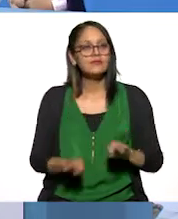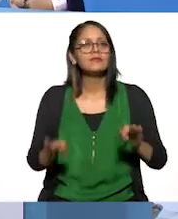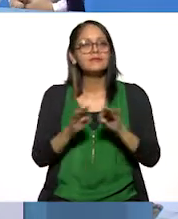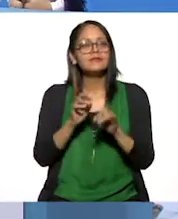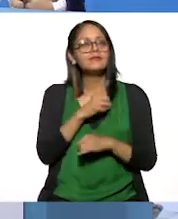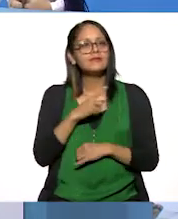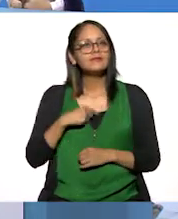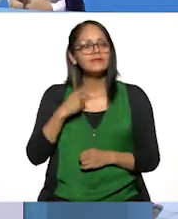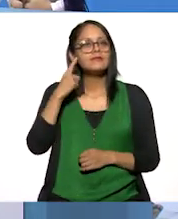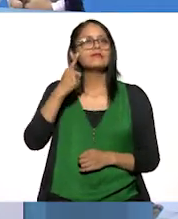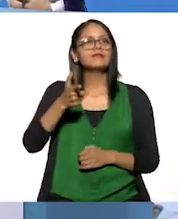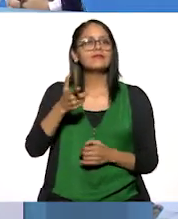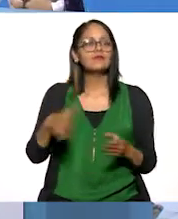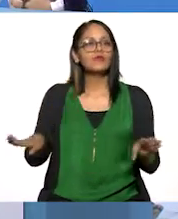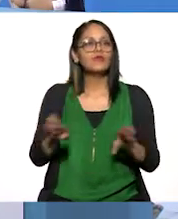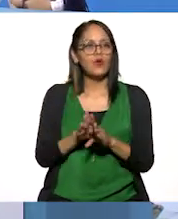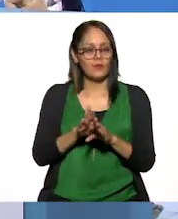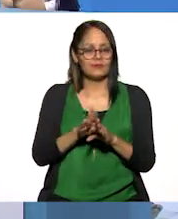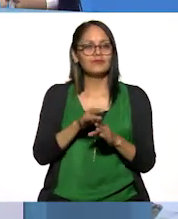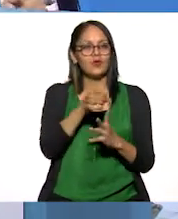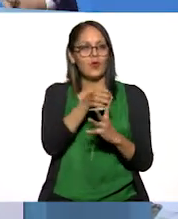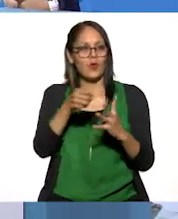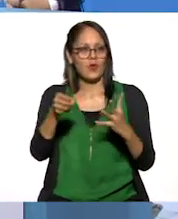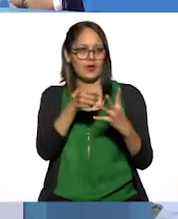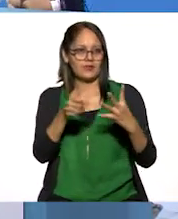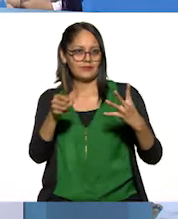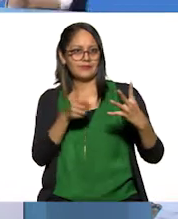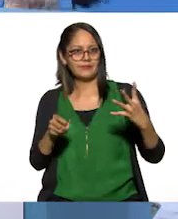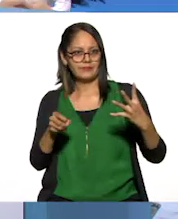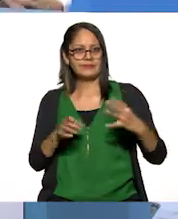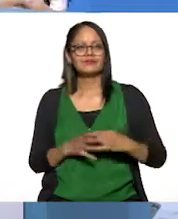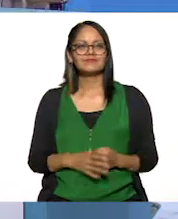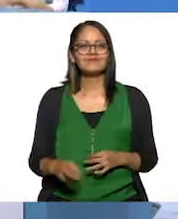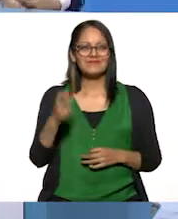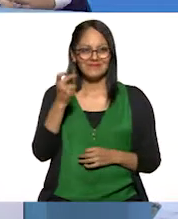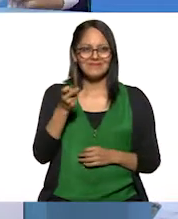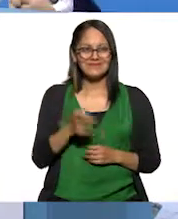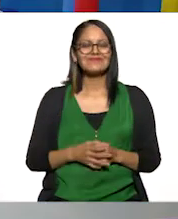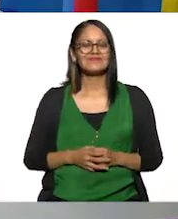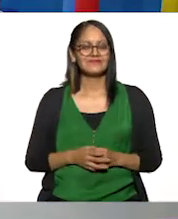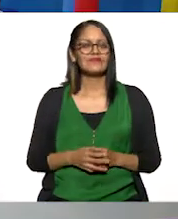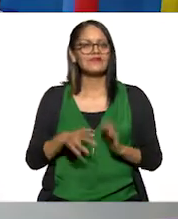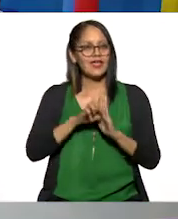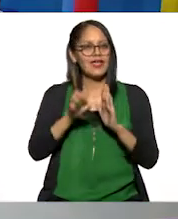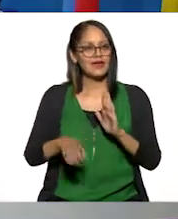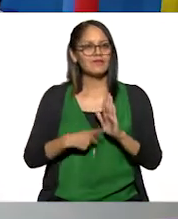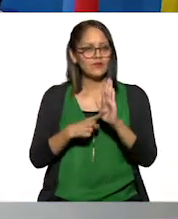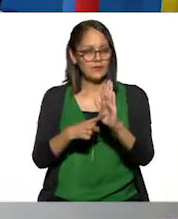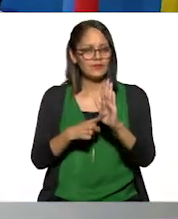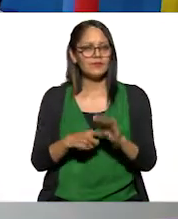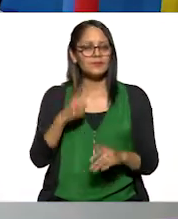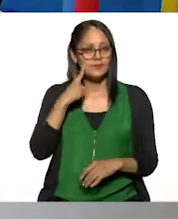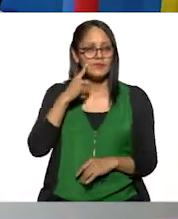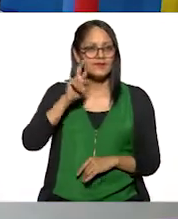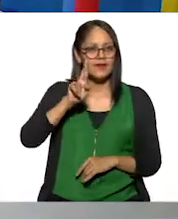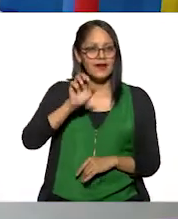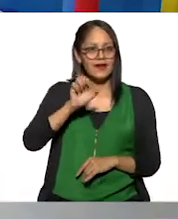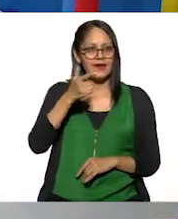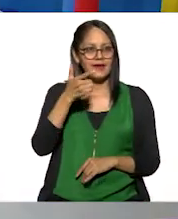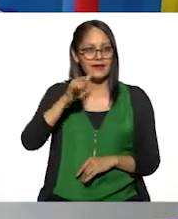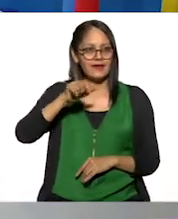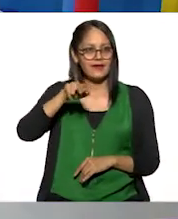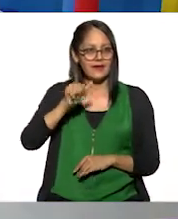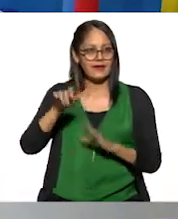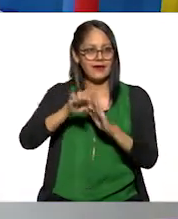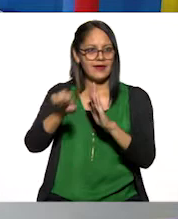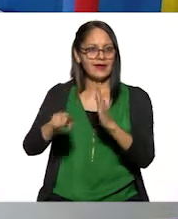que tengamos bien claro nuestra organización de nuestros tiempos. Sí, yo quiero ver un ejemplo. Y Regina nos va a mostrar un ejemplo